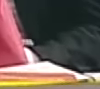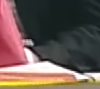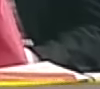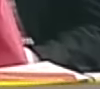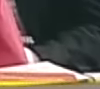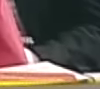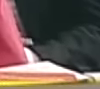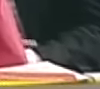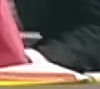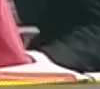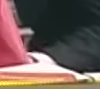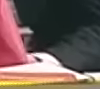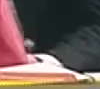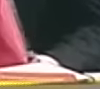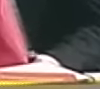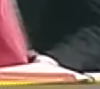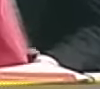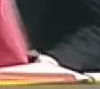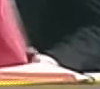y